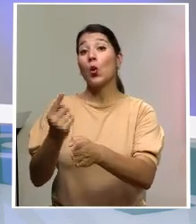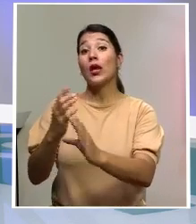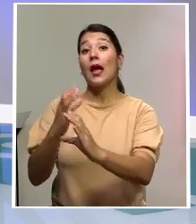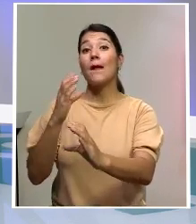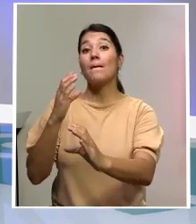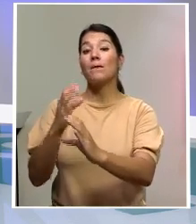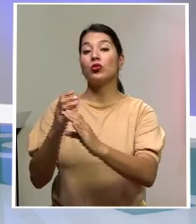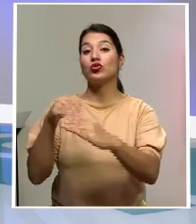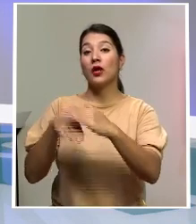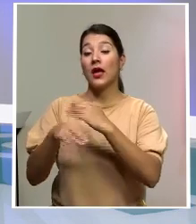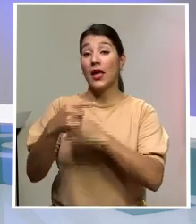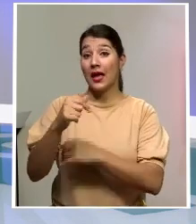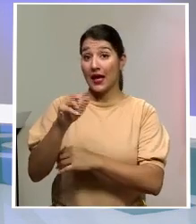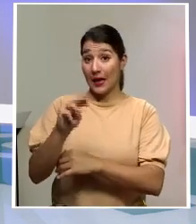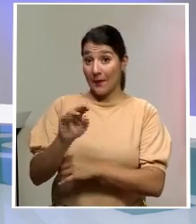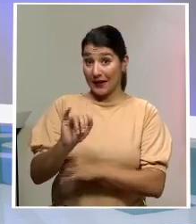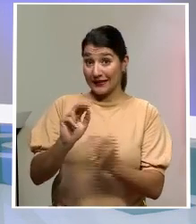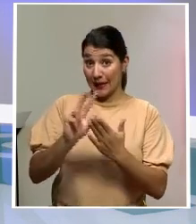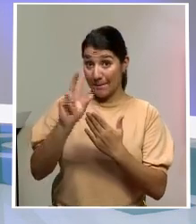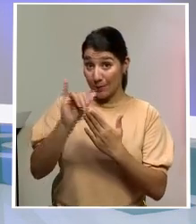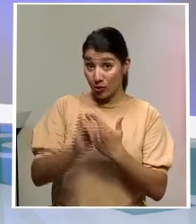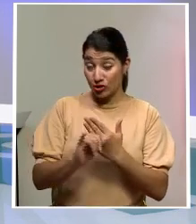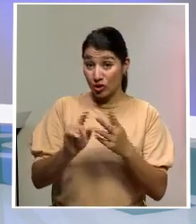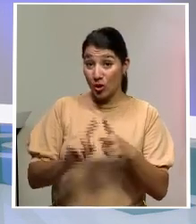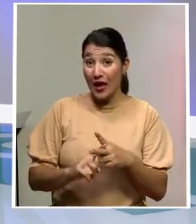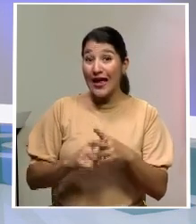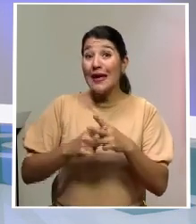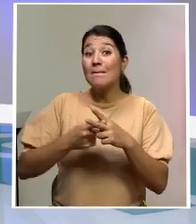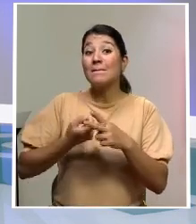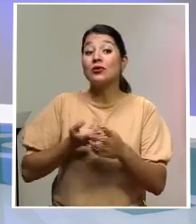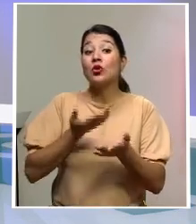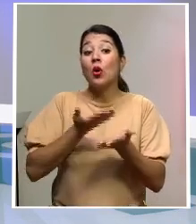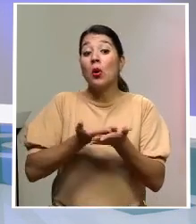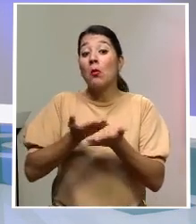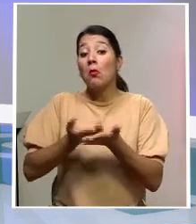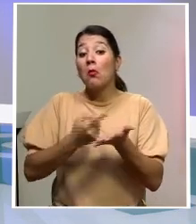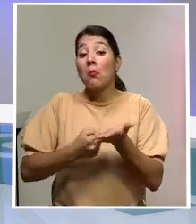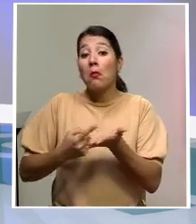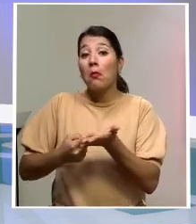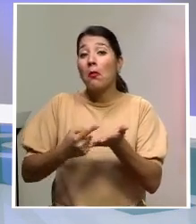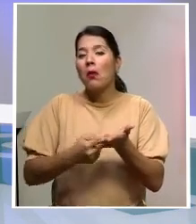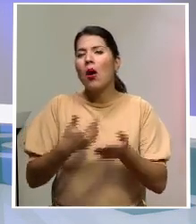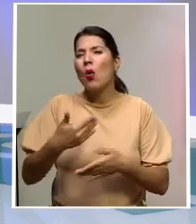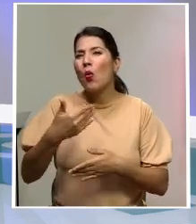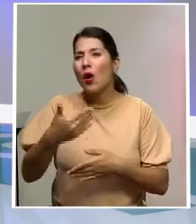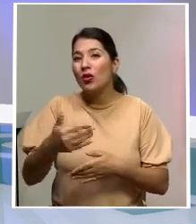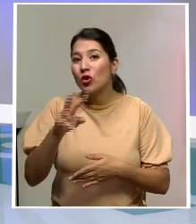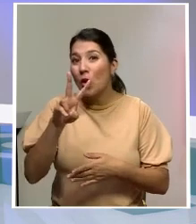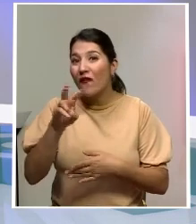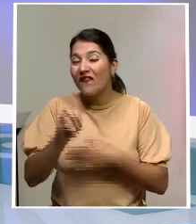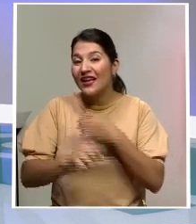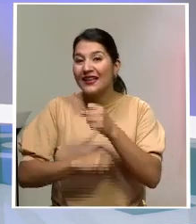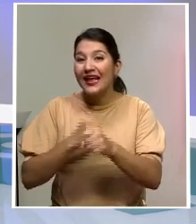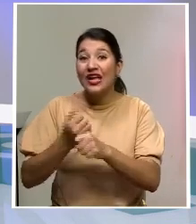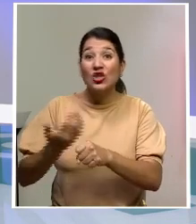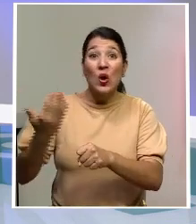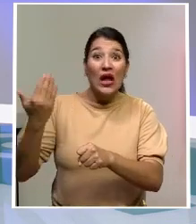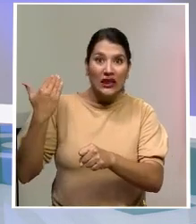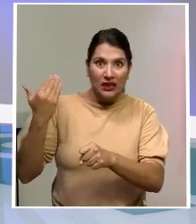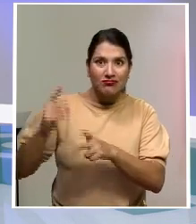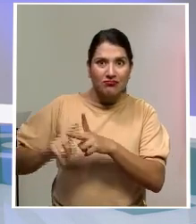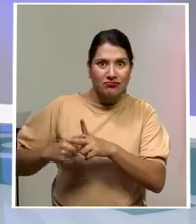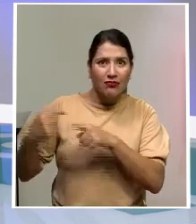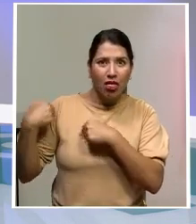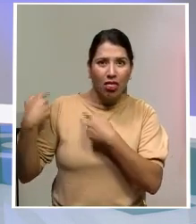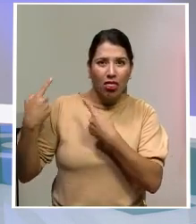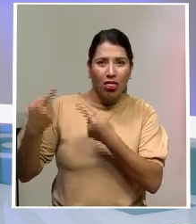iniciativa empezó a plantearse, oiga bien, hace 20 años y el objetivo es lograr una reestructuración